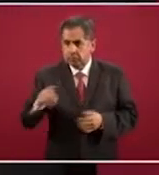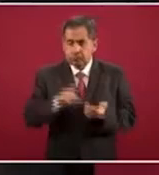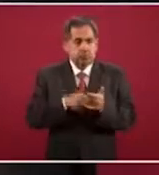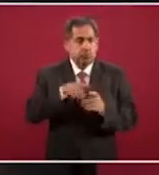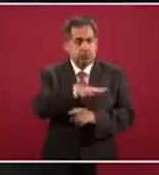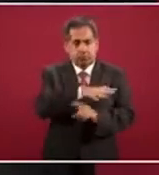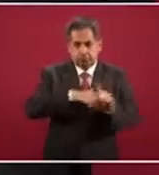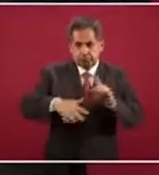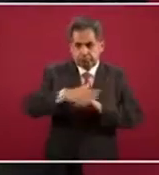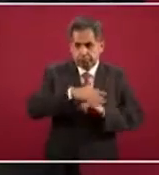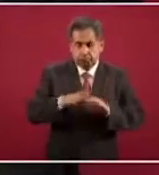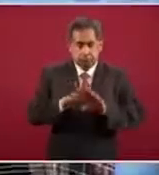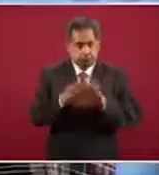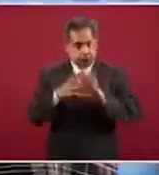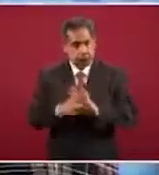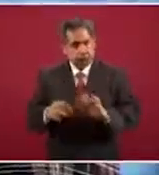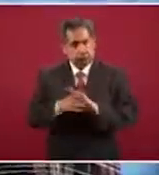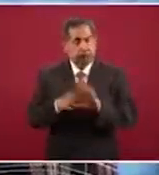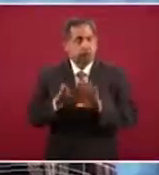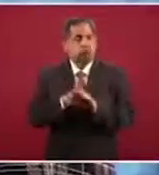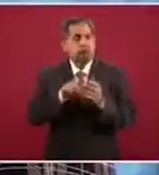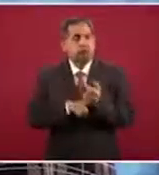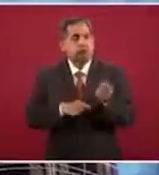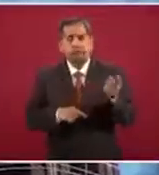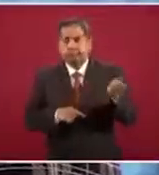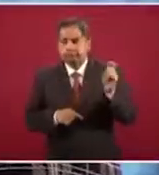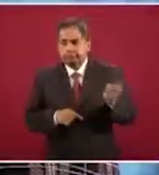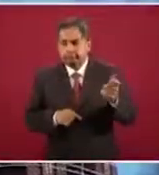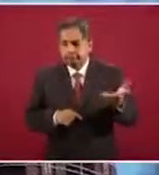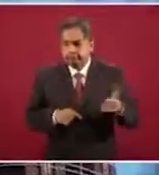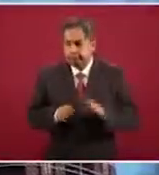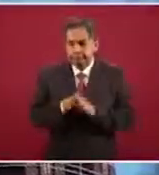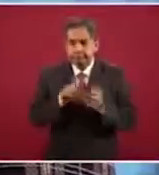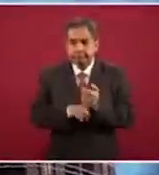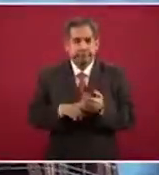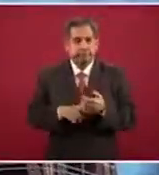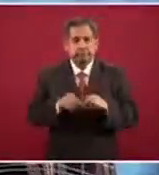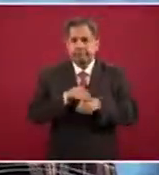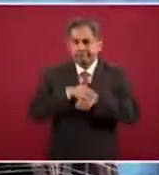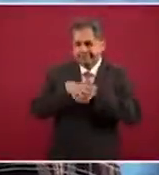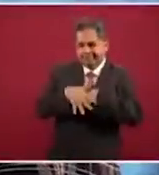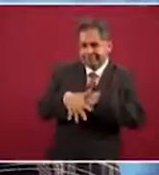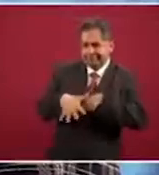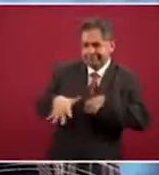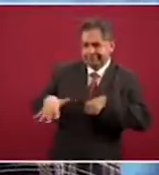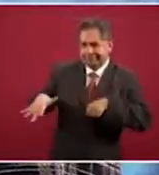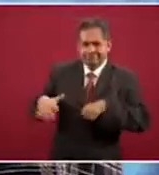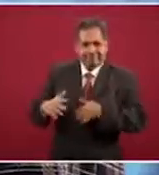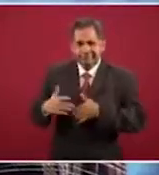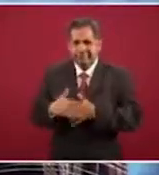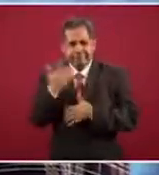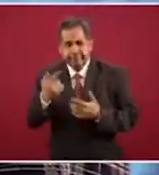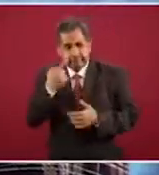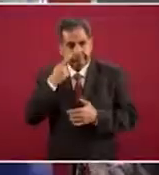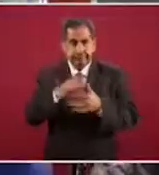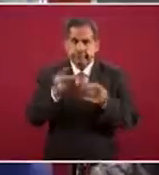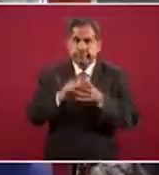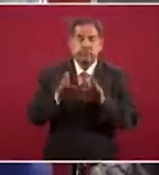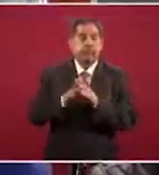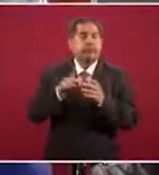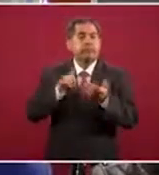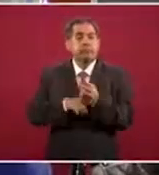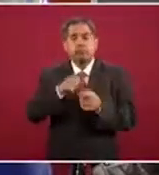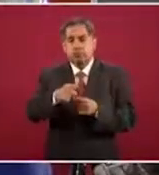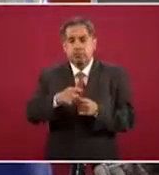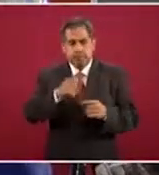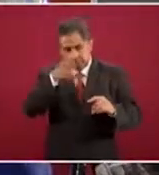ambiental, tanto en lo que queda del tema relativo al derrame, porque esto se trabajó a través de